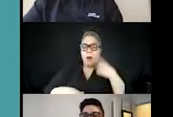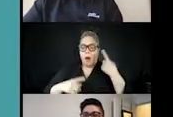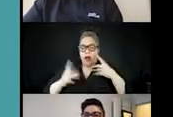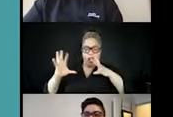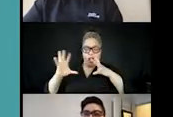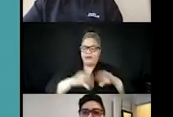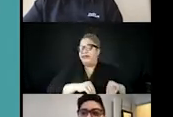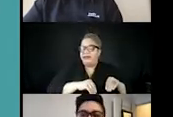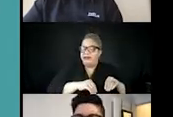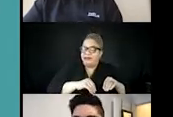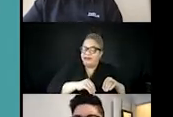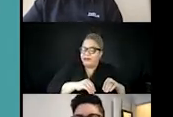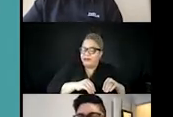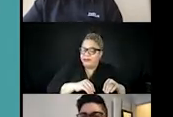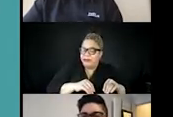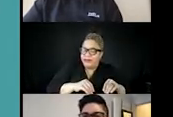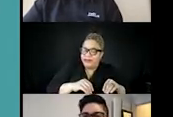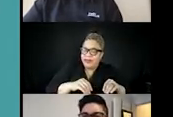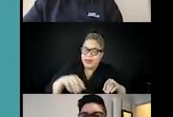time